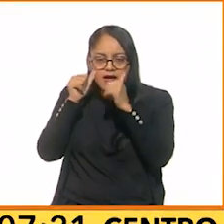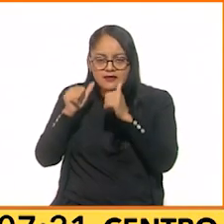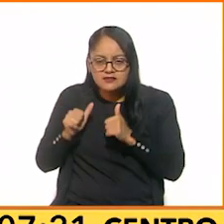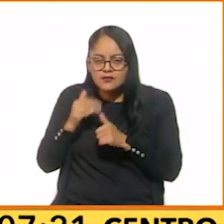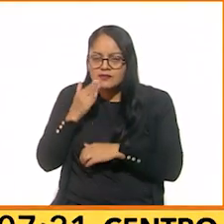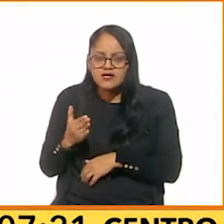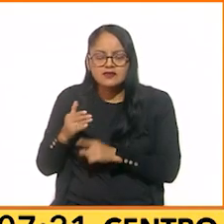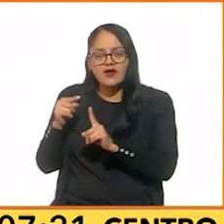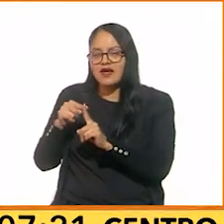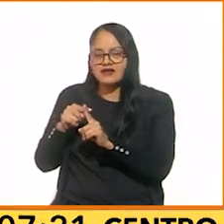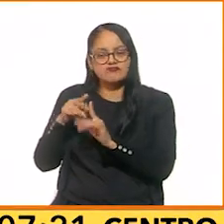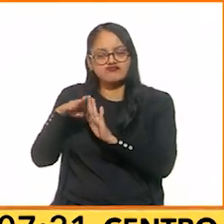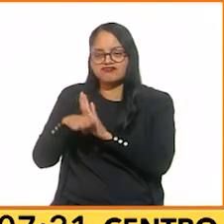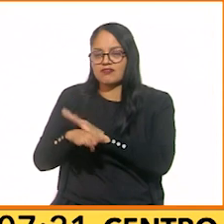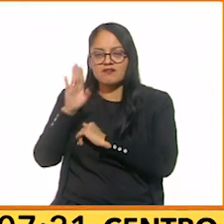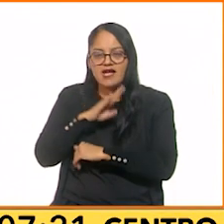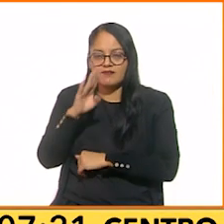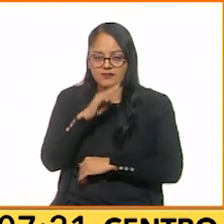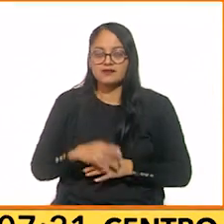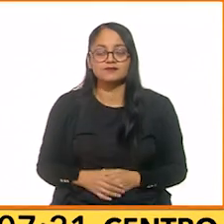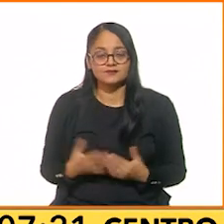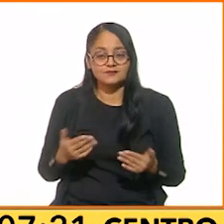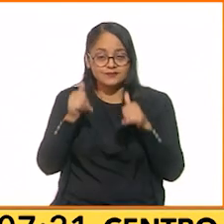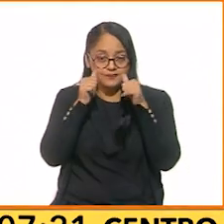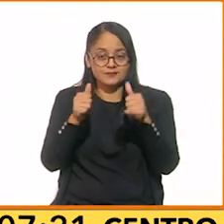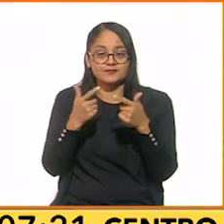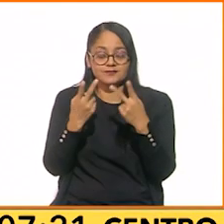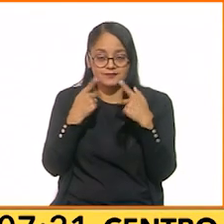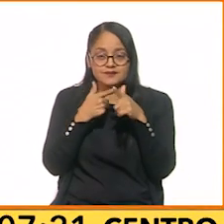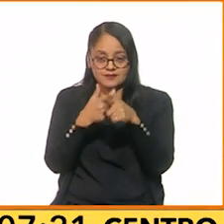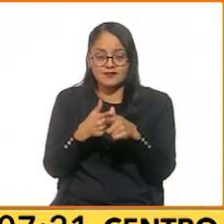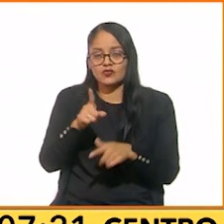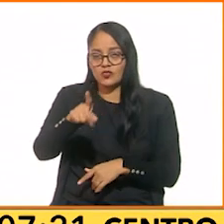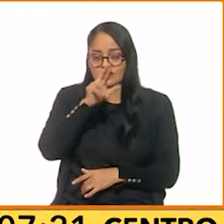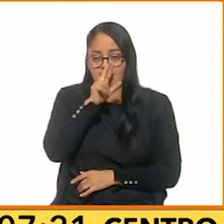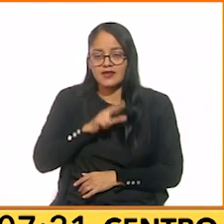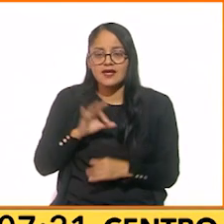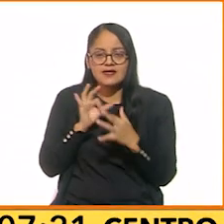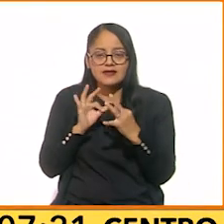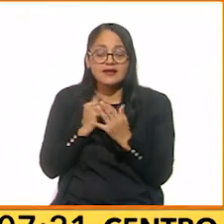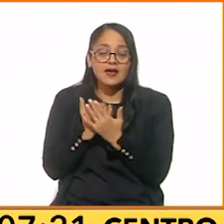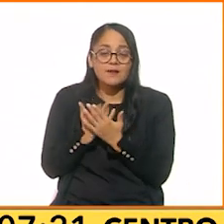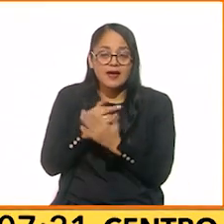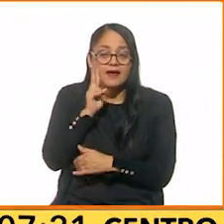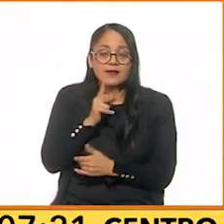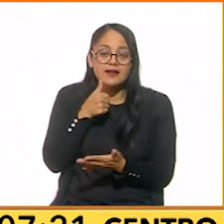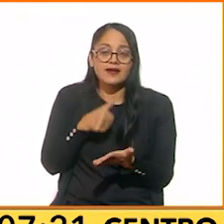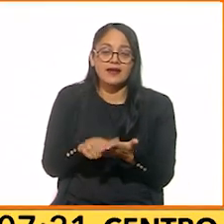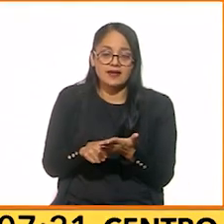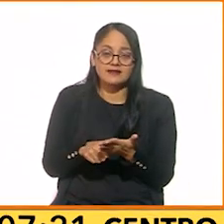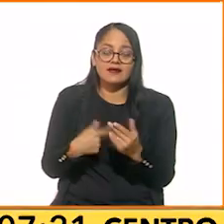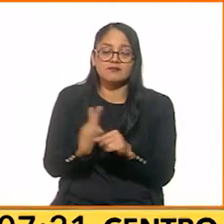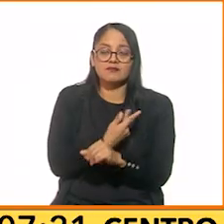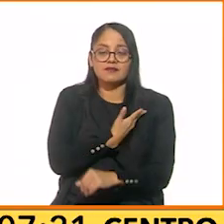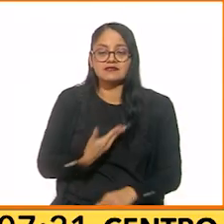oportuna. Bueno, pues seguimos muy pendientes sobre todo de esta respuesta que, como bien dices, esperan de la carta que enviaron a la